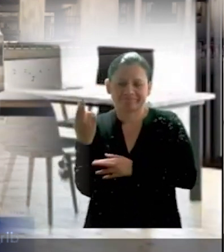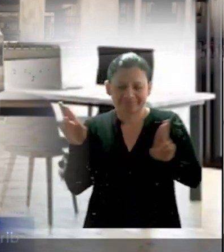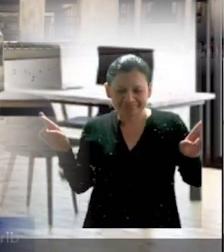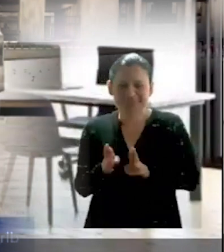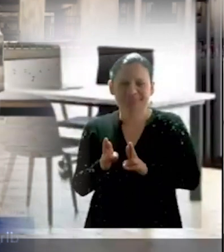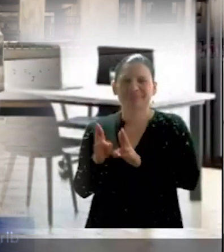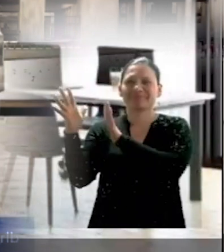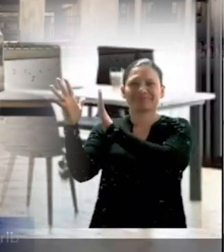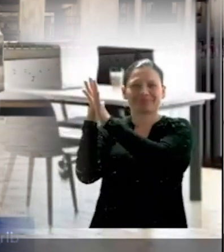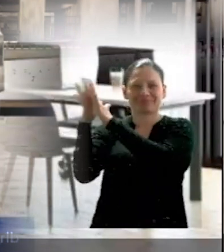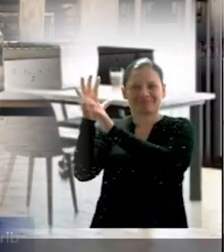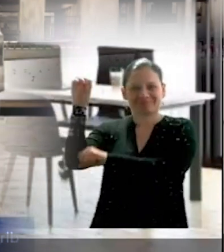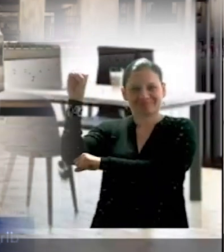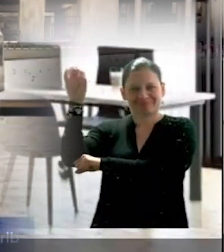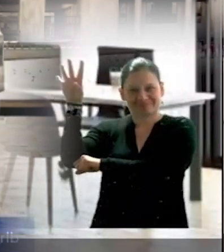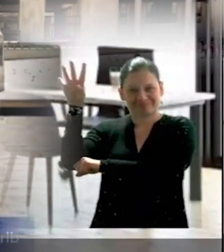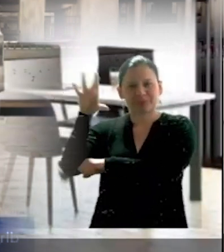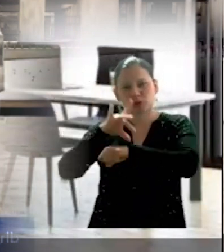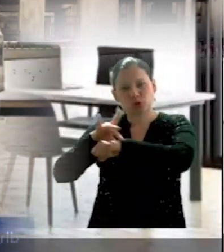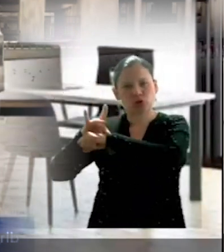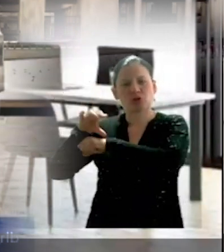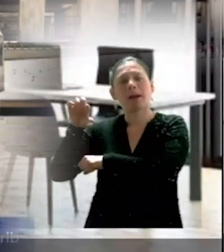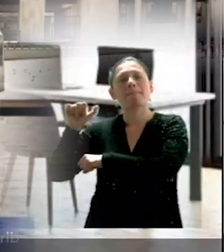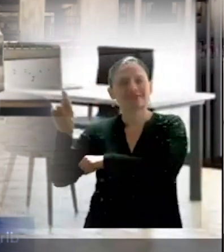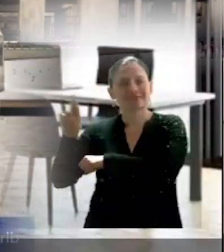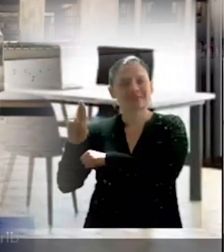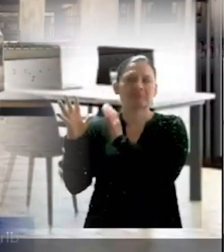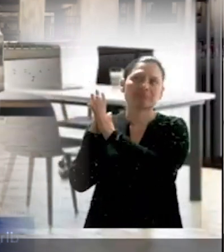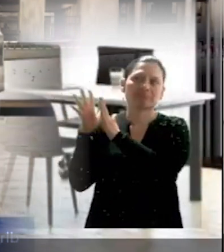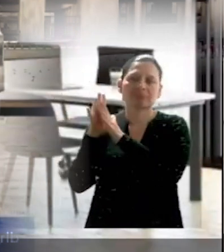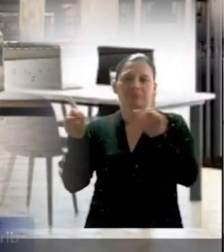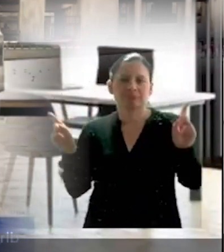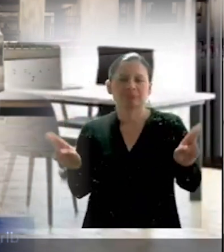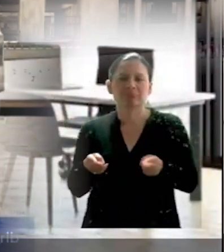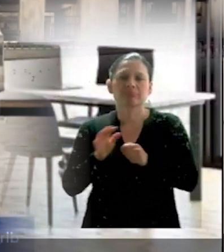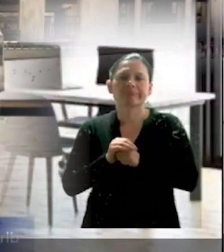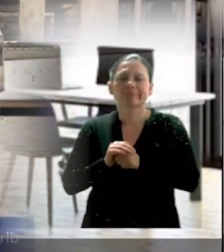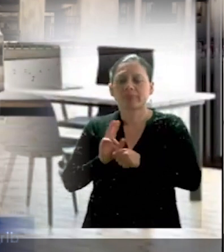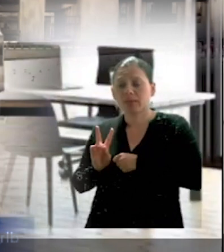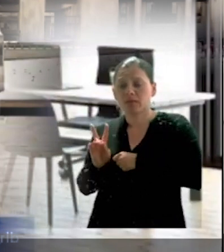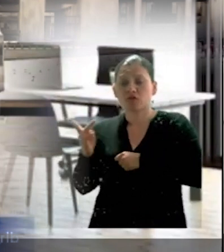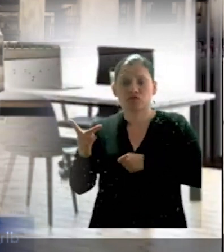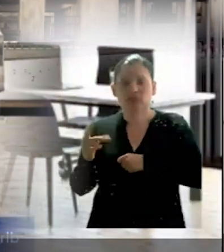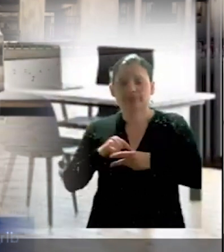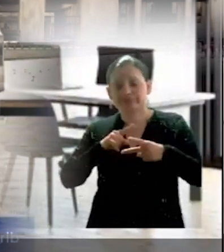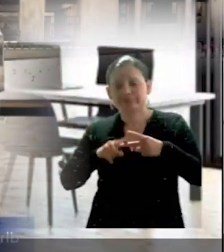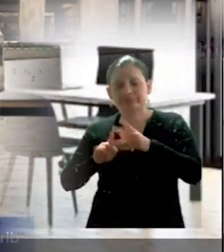que la doctora Paz hace por la evolución de la acción de tutela y dificultades que se plantean.